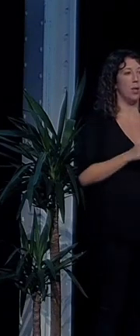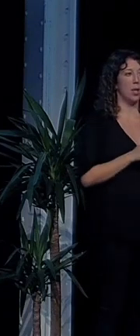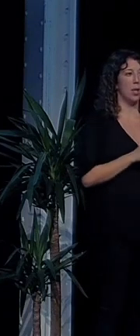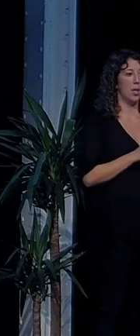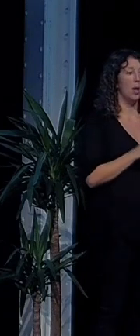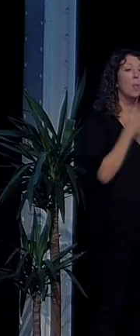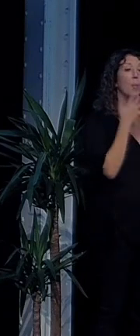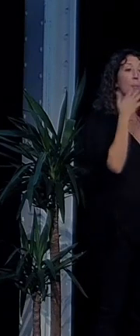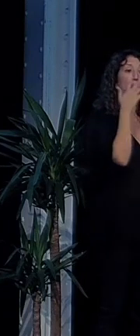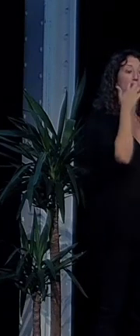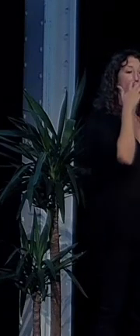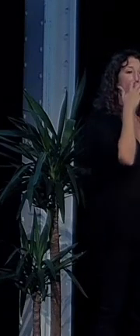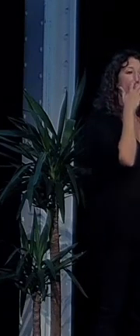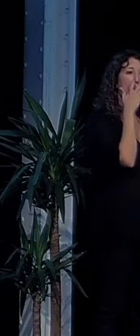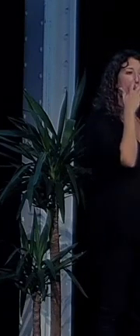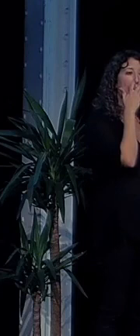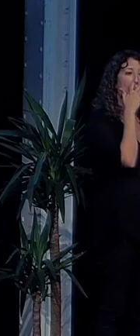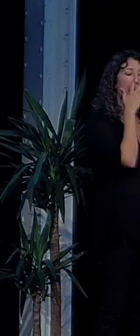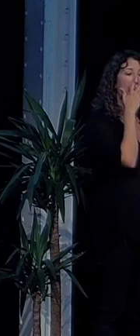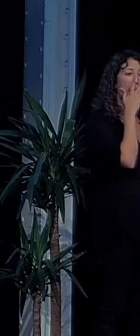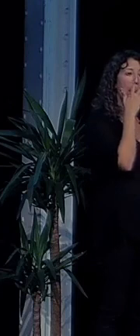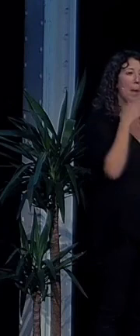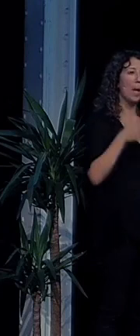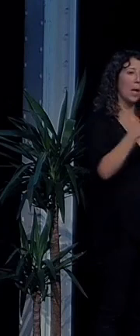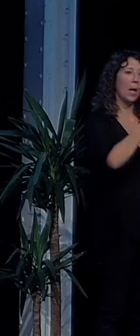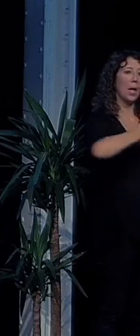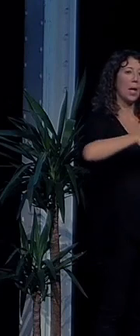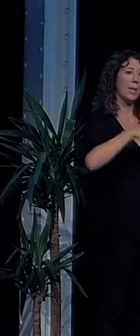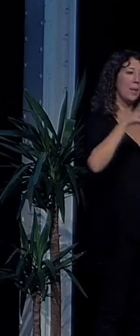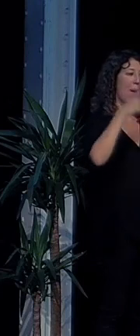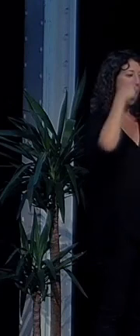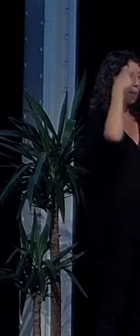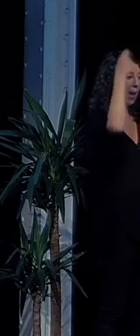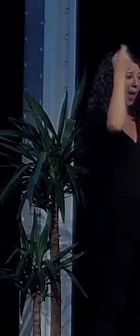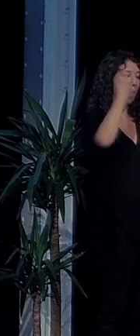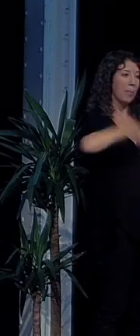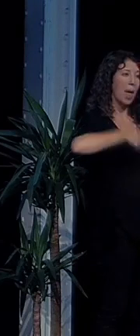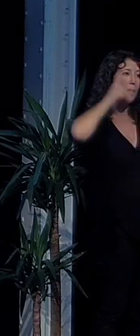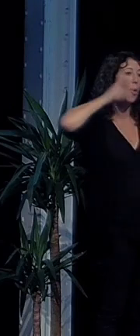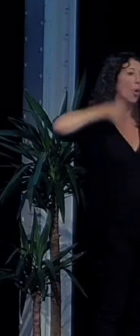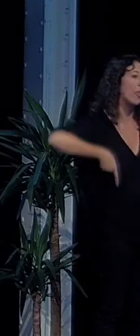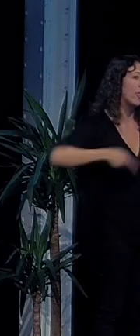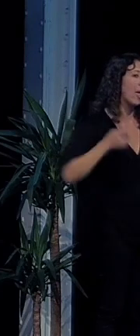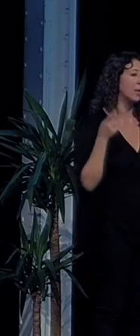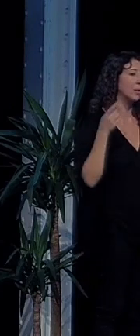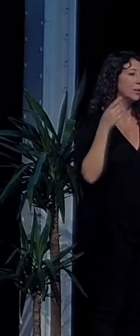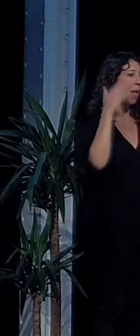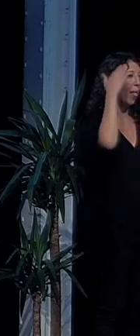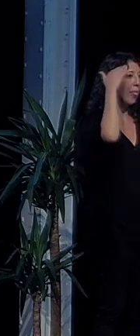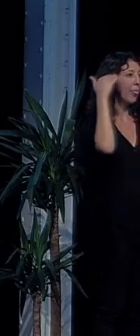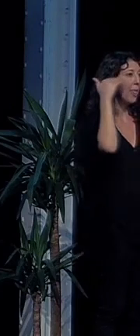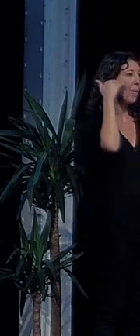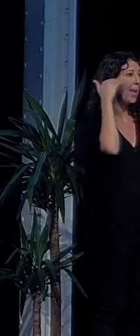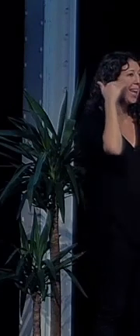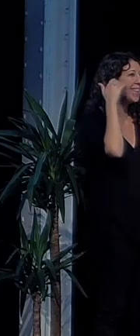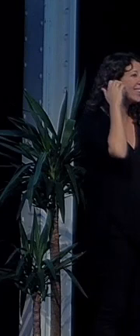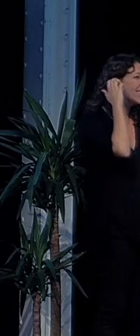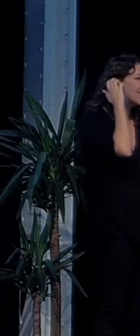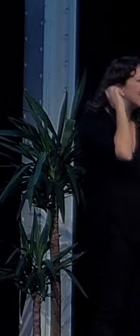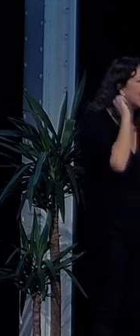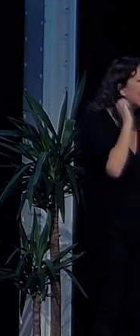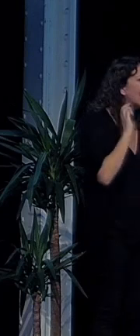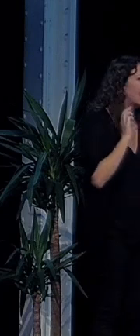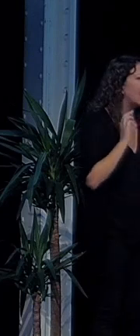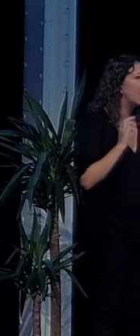solo entre la manada conocida, había policías y guardias civiles. Decirte que el 28 de julio en Valencia un taxista violó a